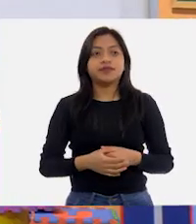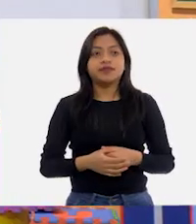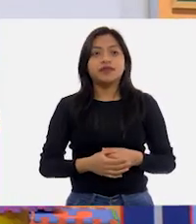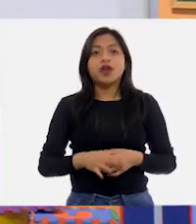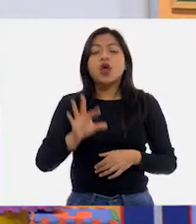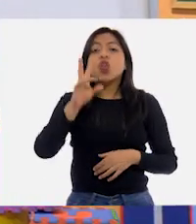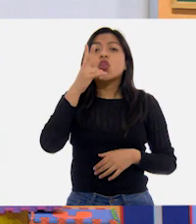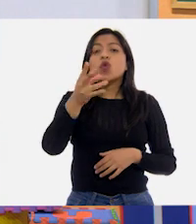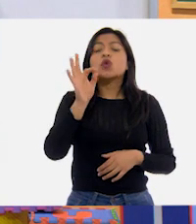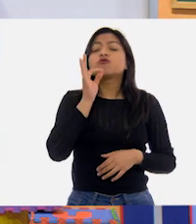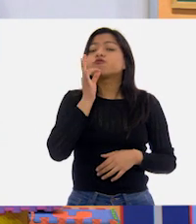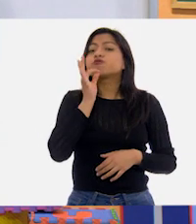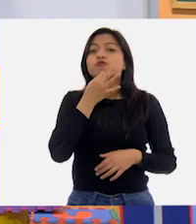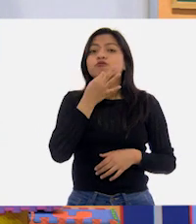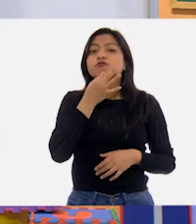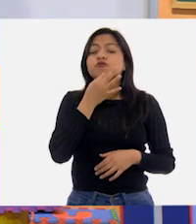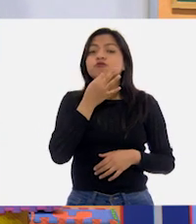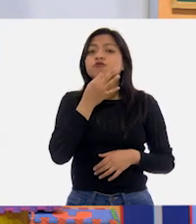Entonces,